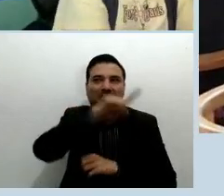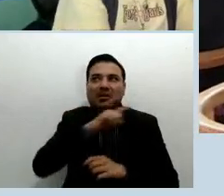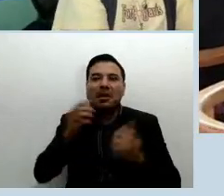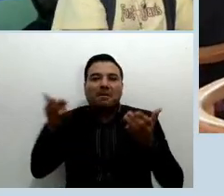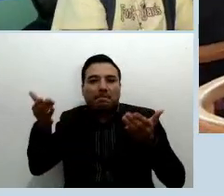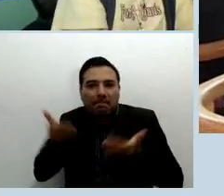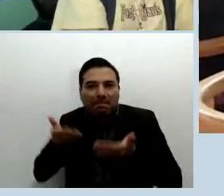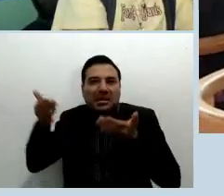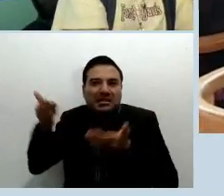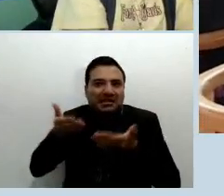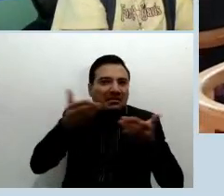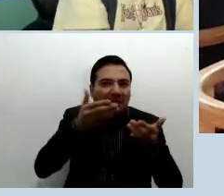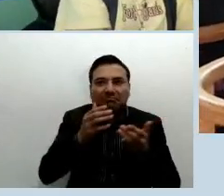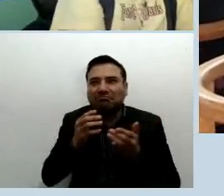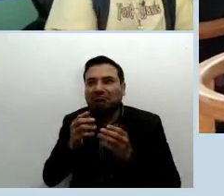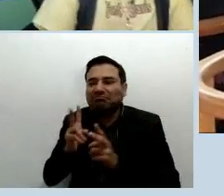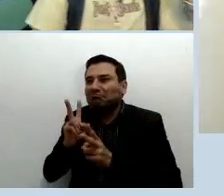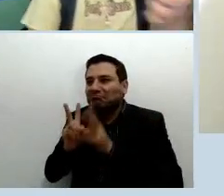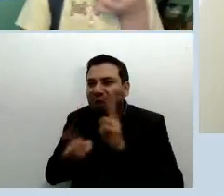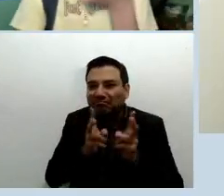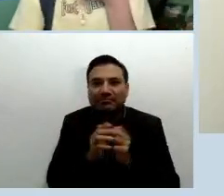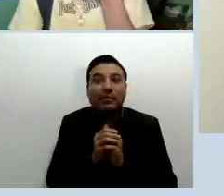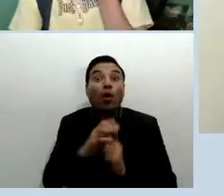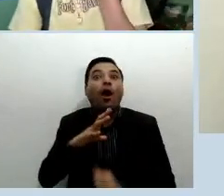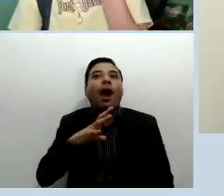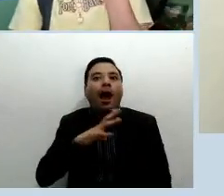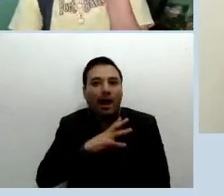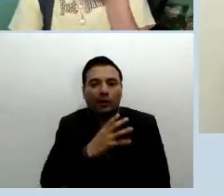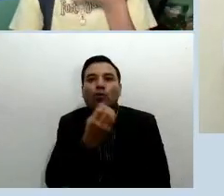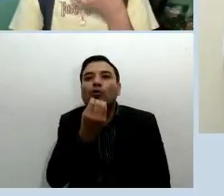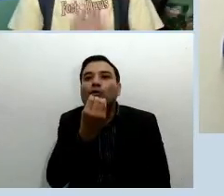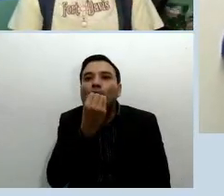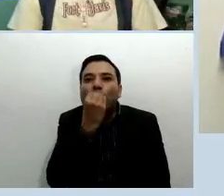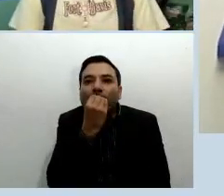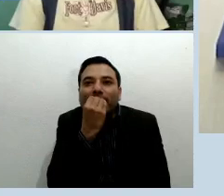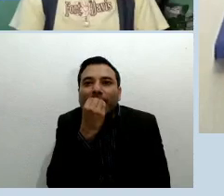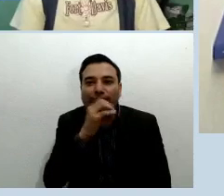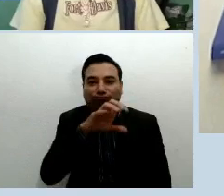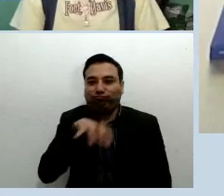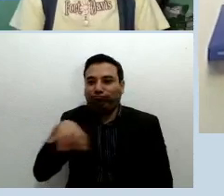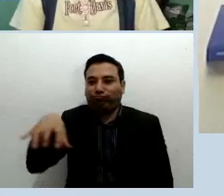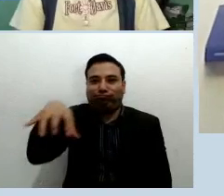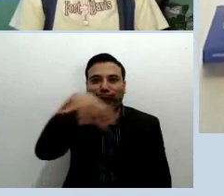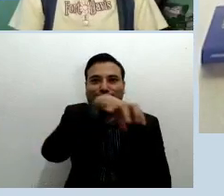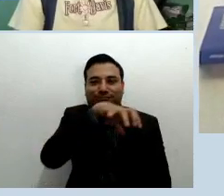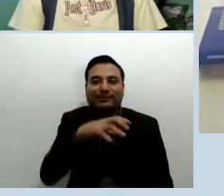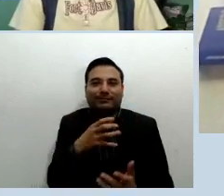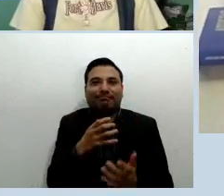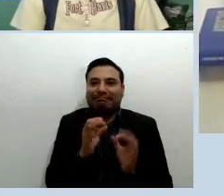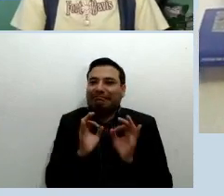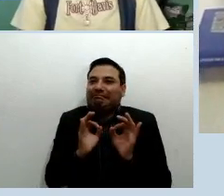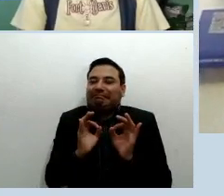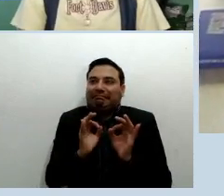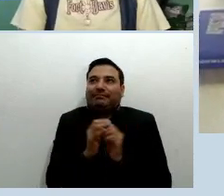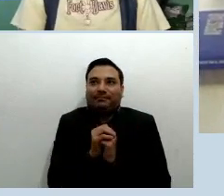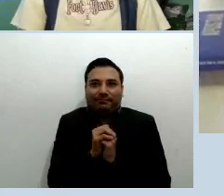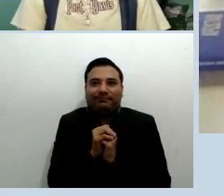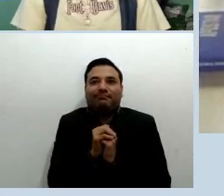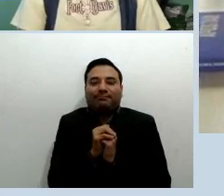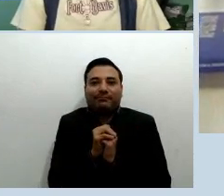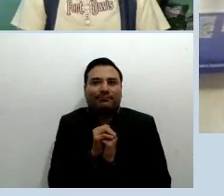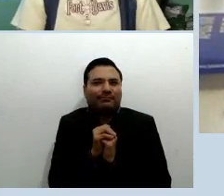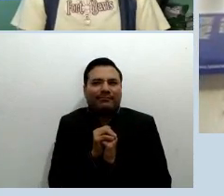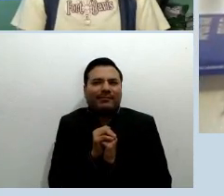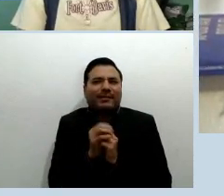pues para todo eso Siempre hubo alimentos de por medio no y creo que hay algo muy íntimo